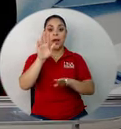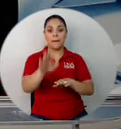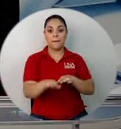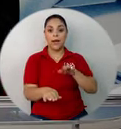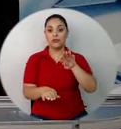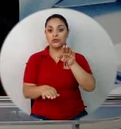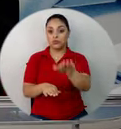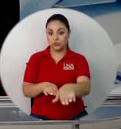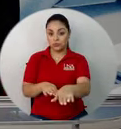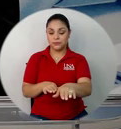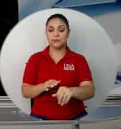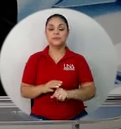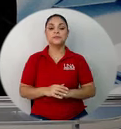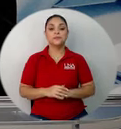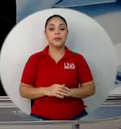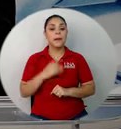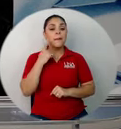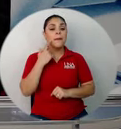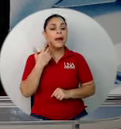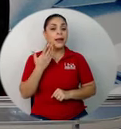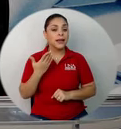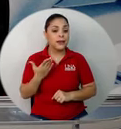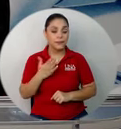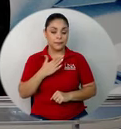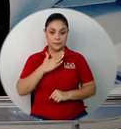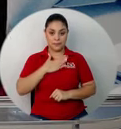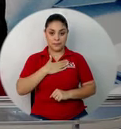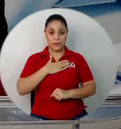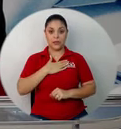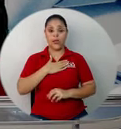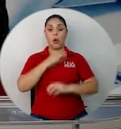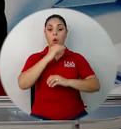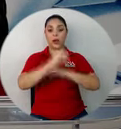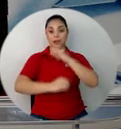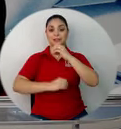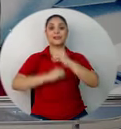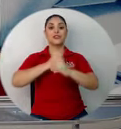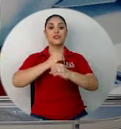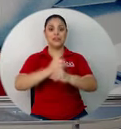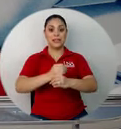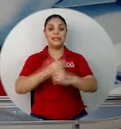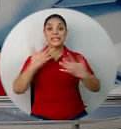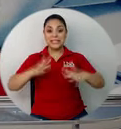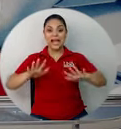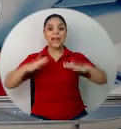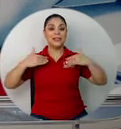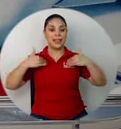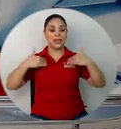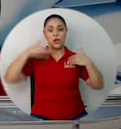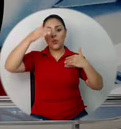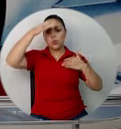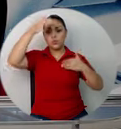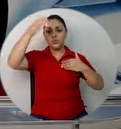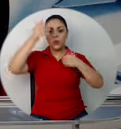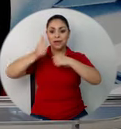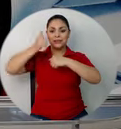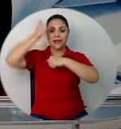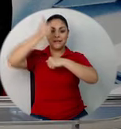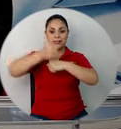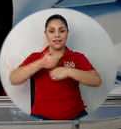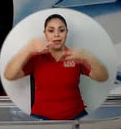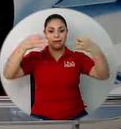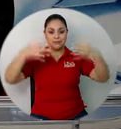paso, que para que mi organización, que ya tiene una cultura organizacional establecida,